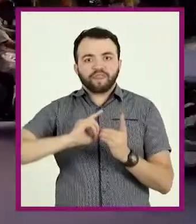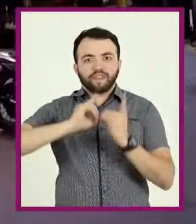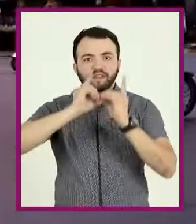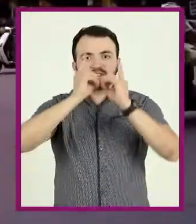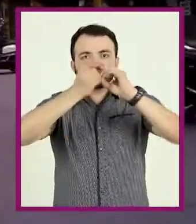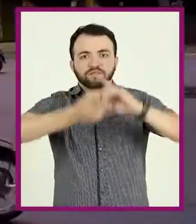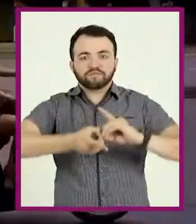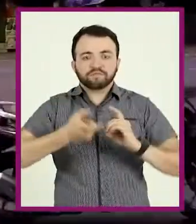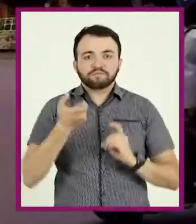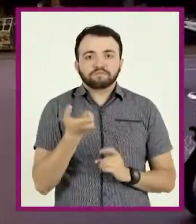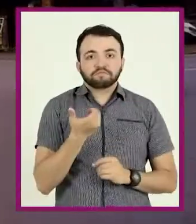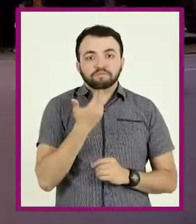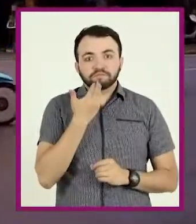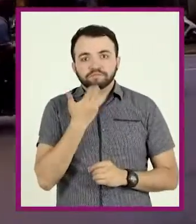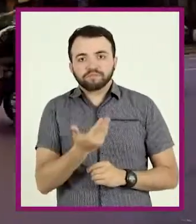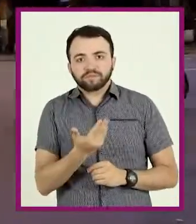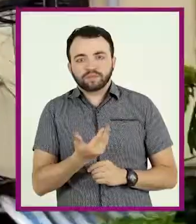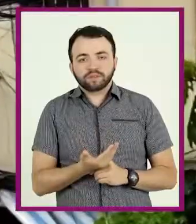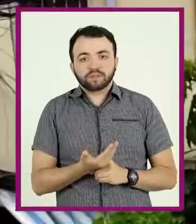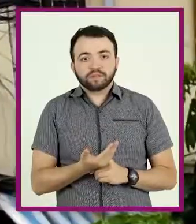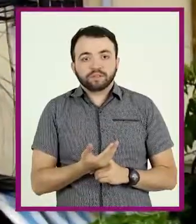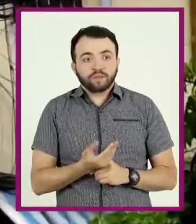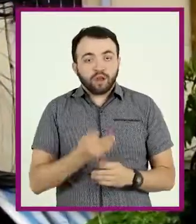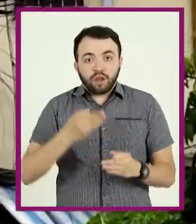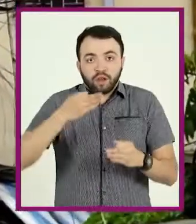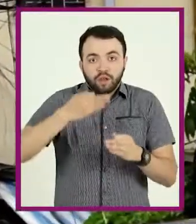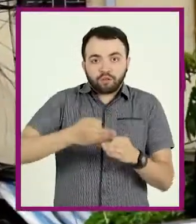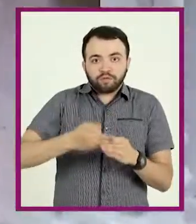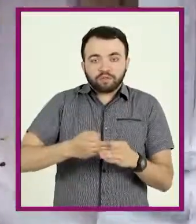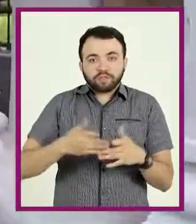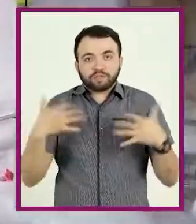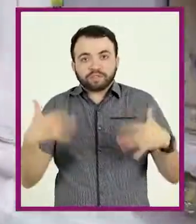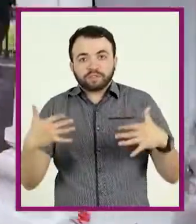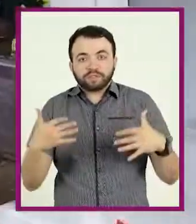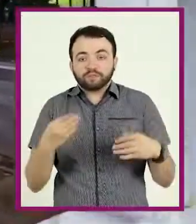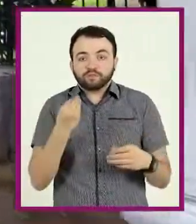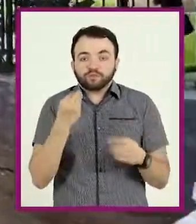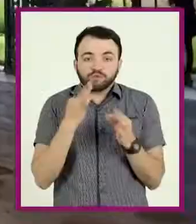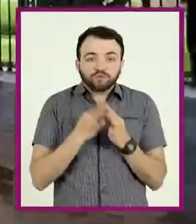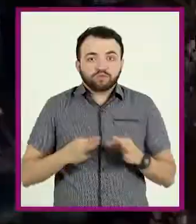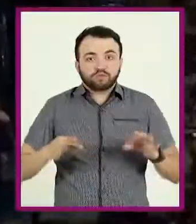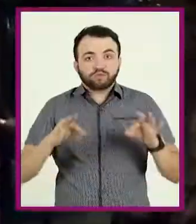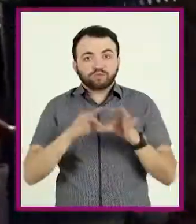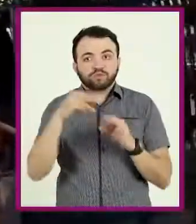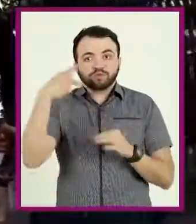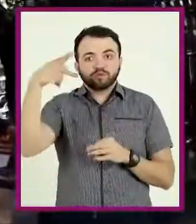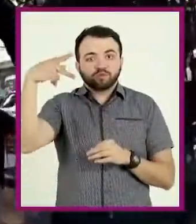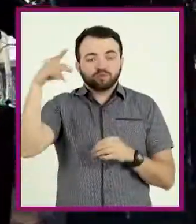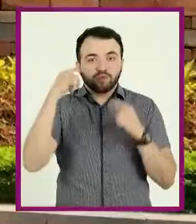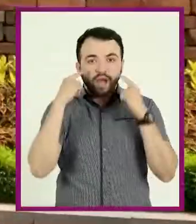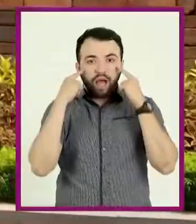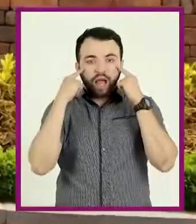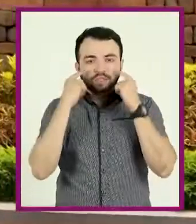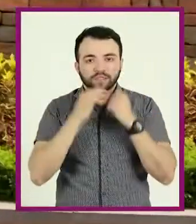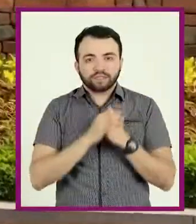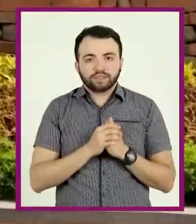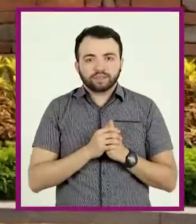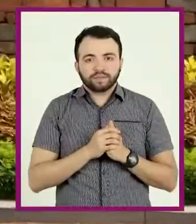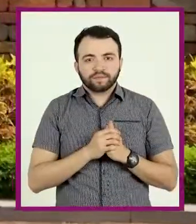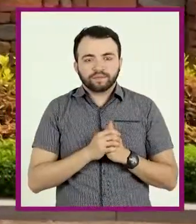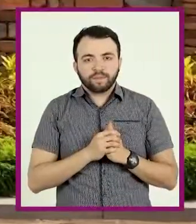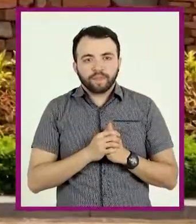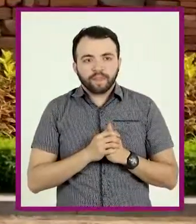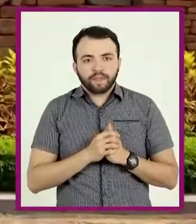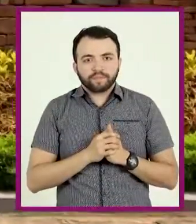gran desarrollo económico, convirtiéndose en una de las ciudades emergentes más importantes de Asia.